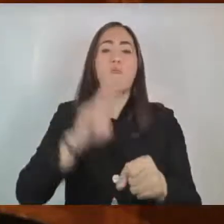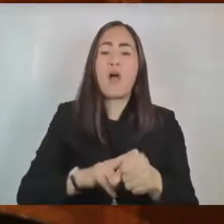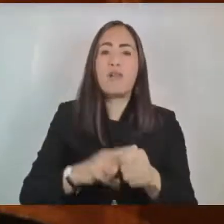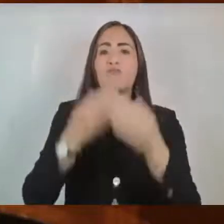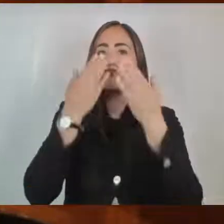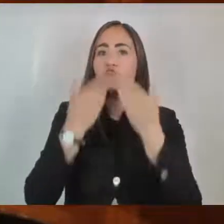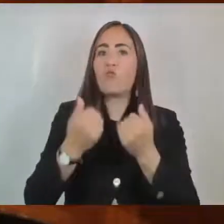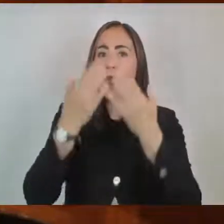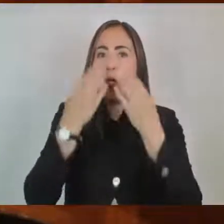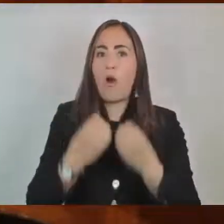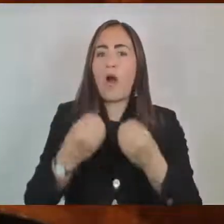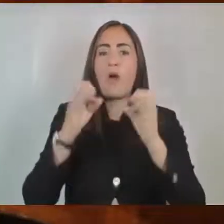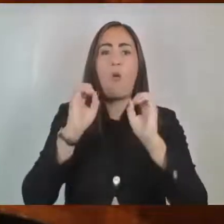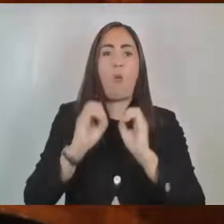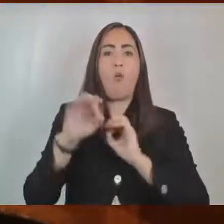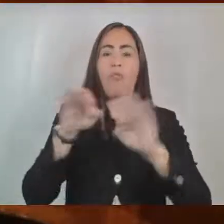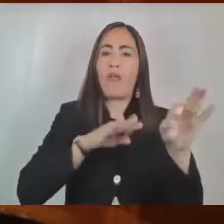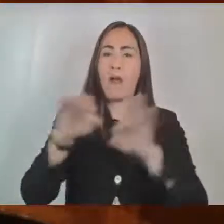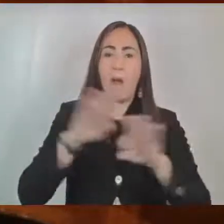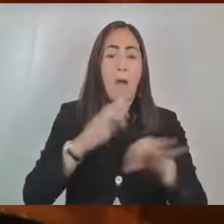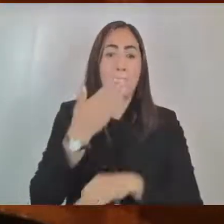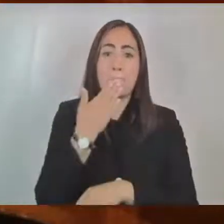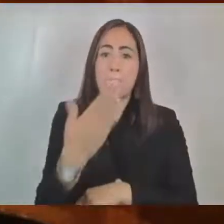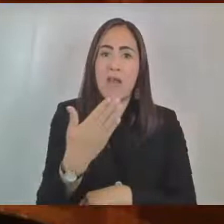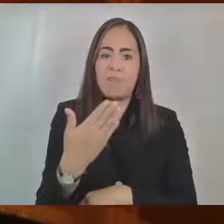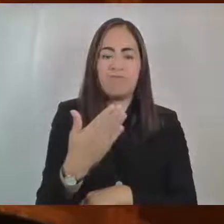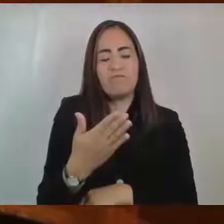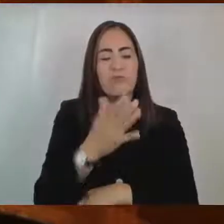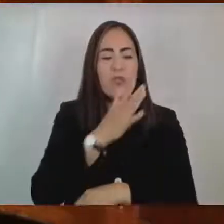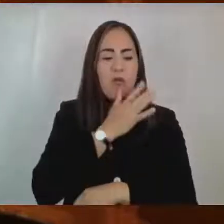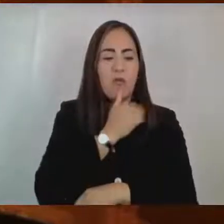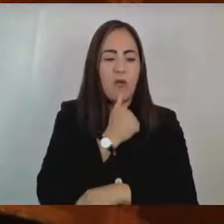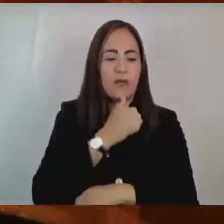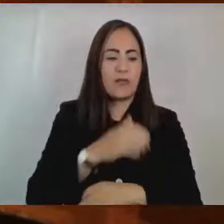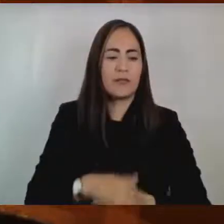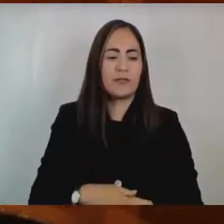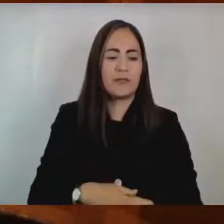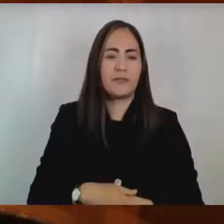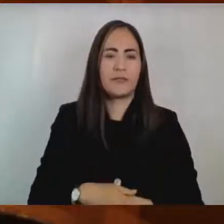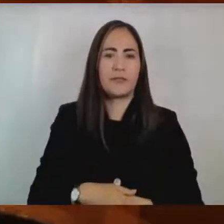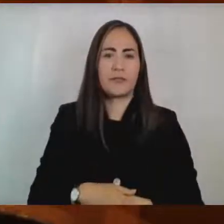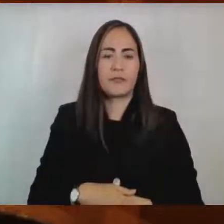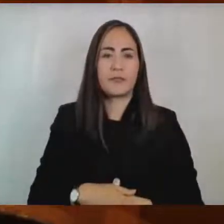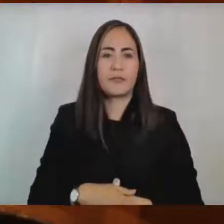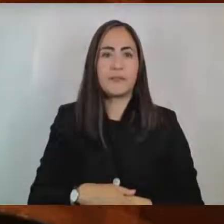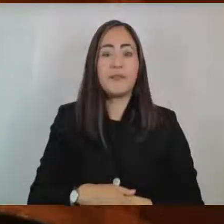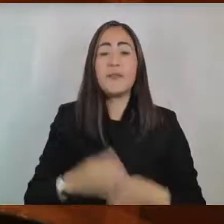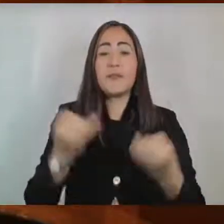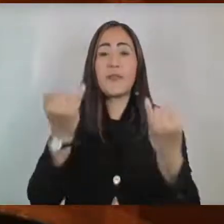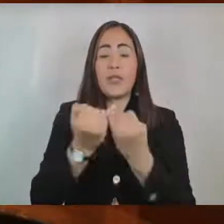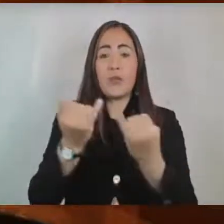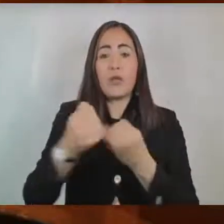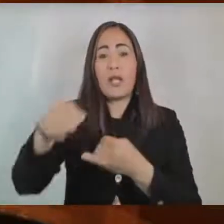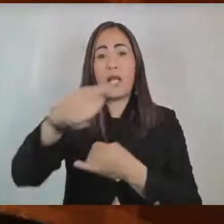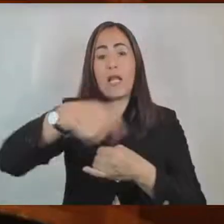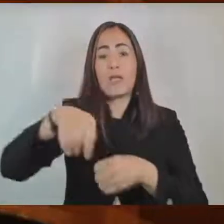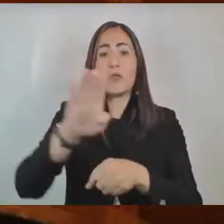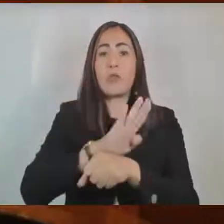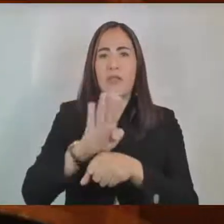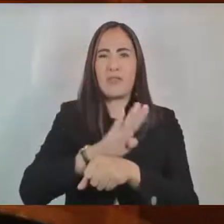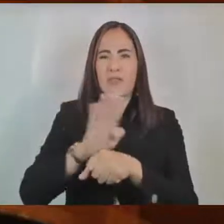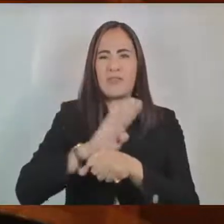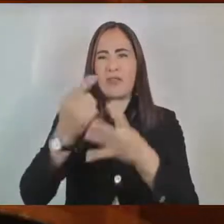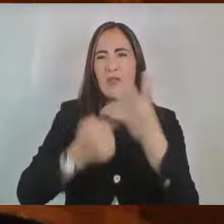y funcionalidad exigidos por la misma comunidad. Se les convierte en objeto de caridad y se les incluye como beneficiarias